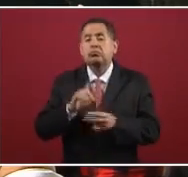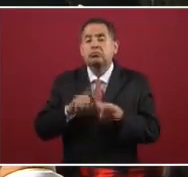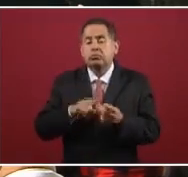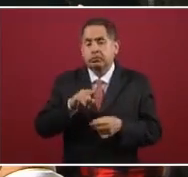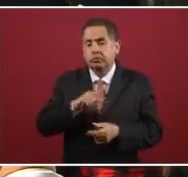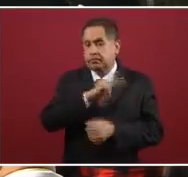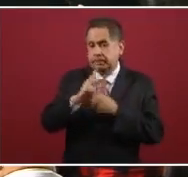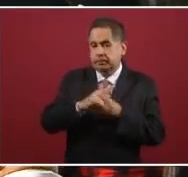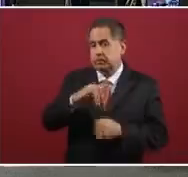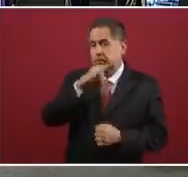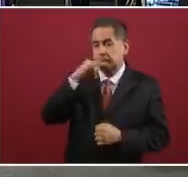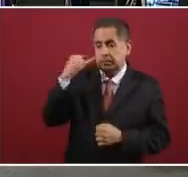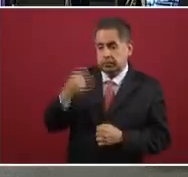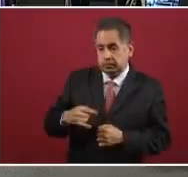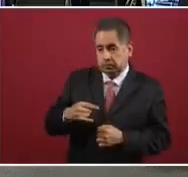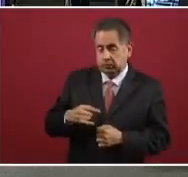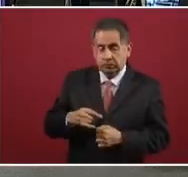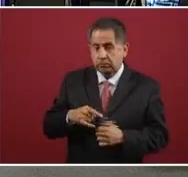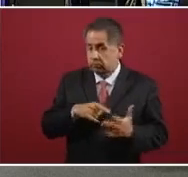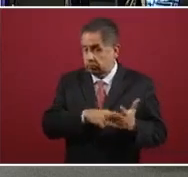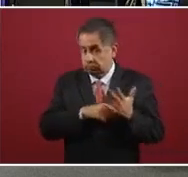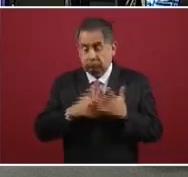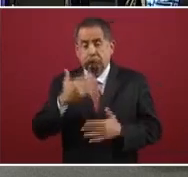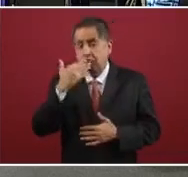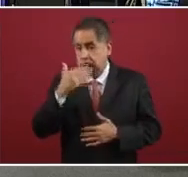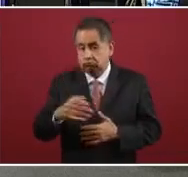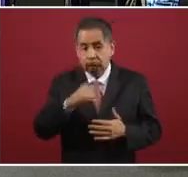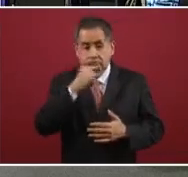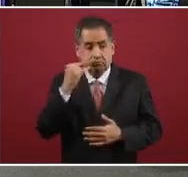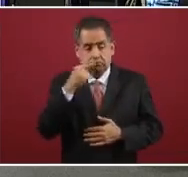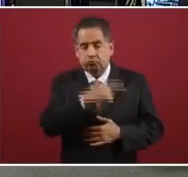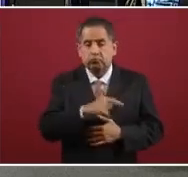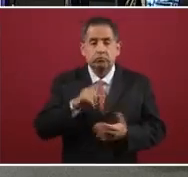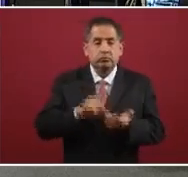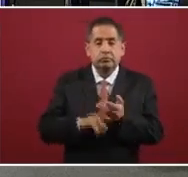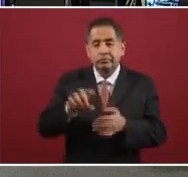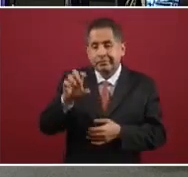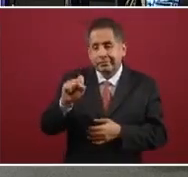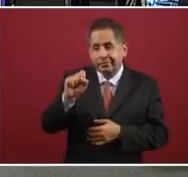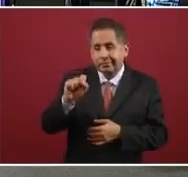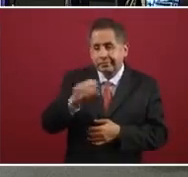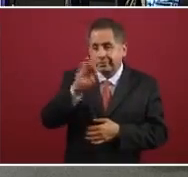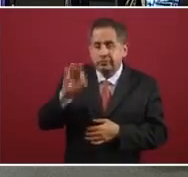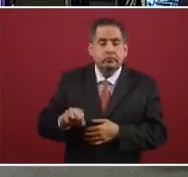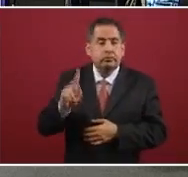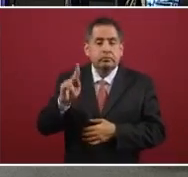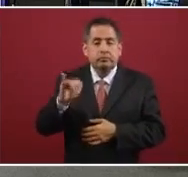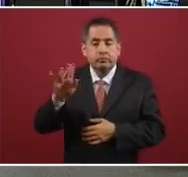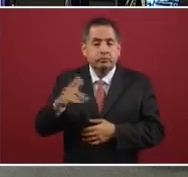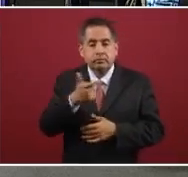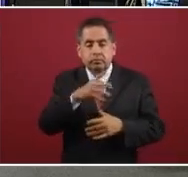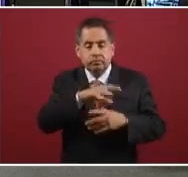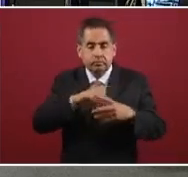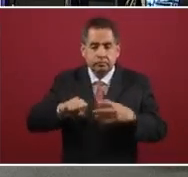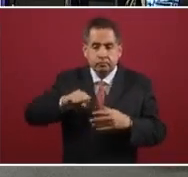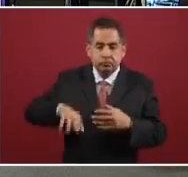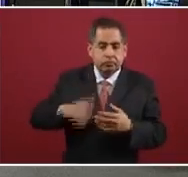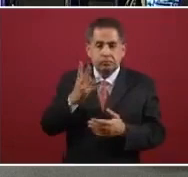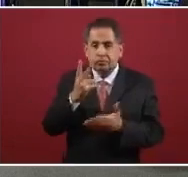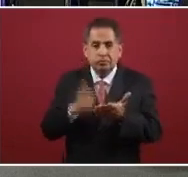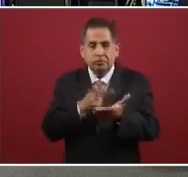Chile, que por cierto, y sirve como una referencia, manejan el 60% del PIB en ahorro, es decir, tienen niveles